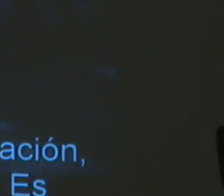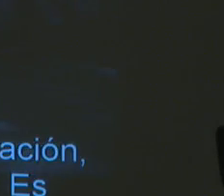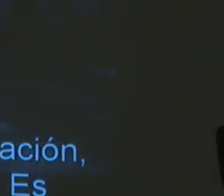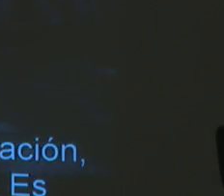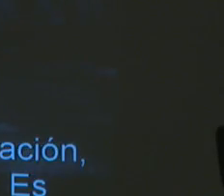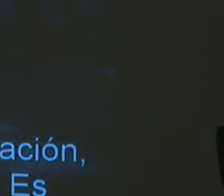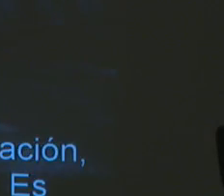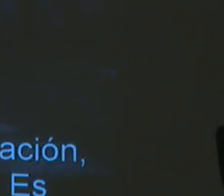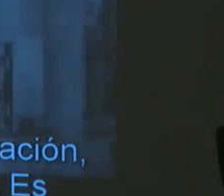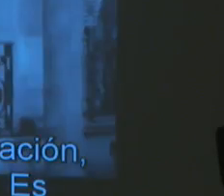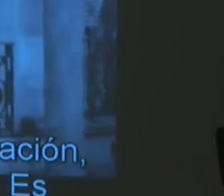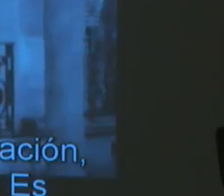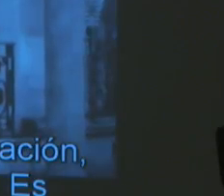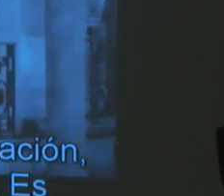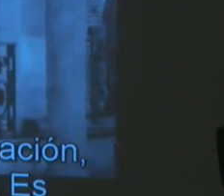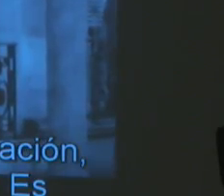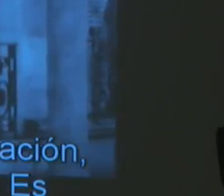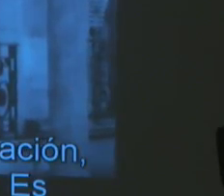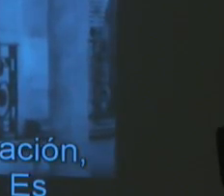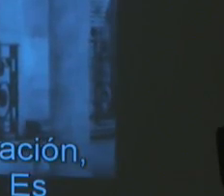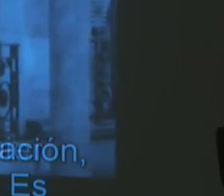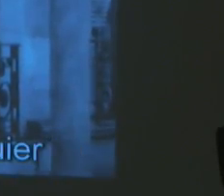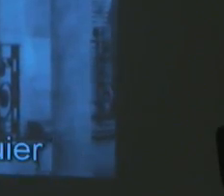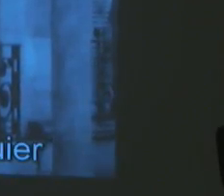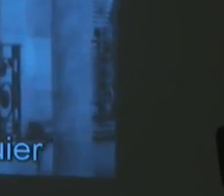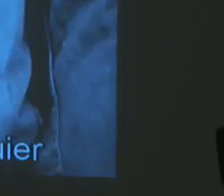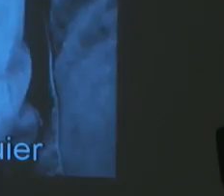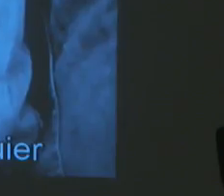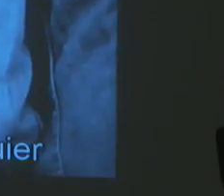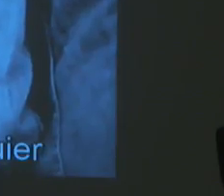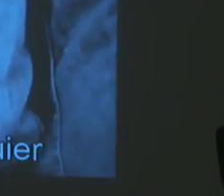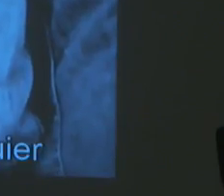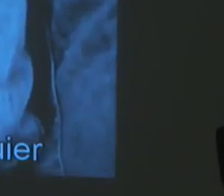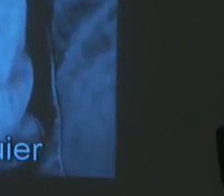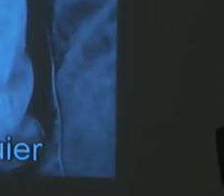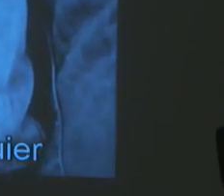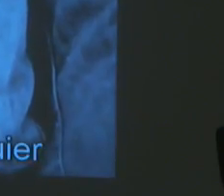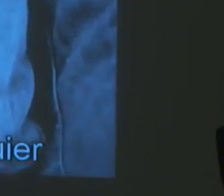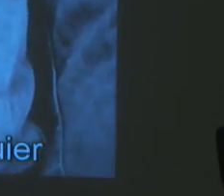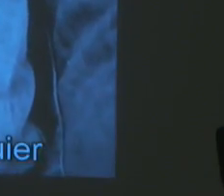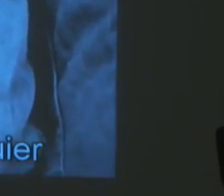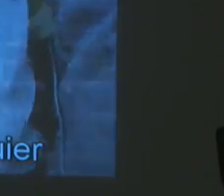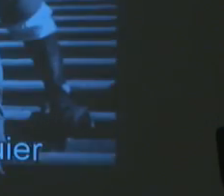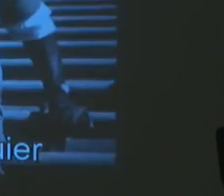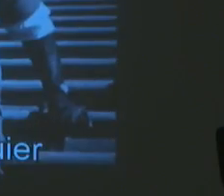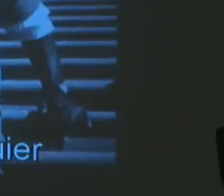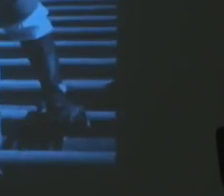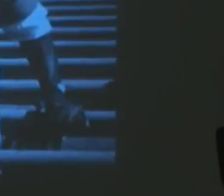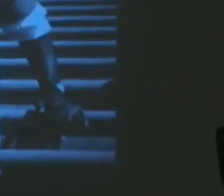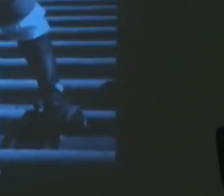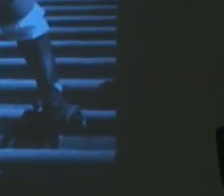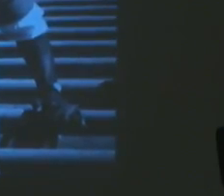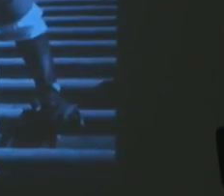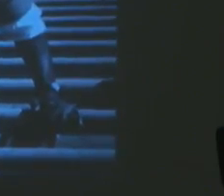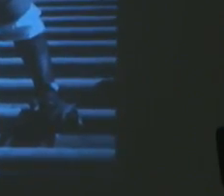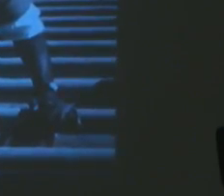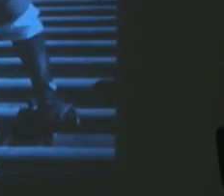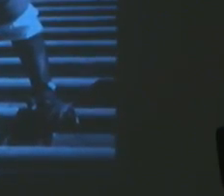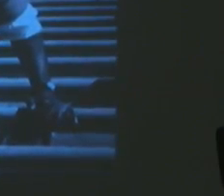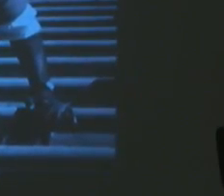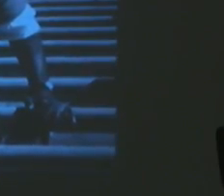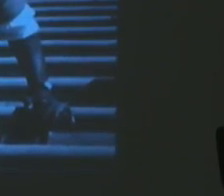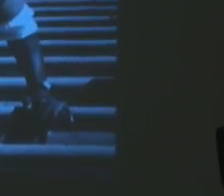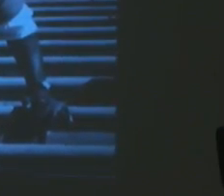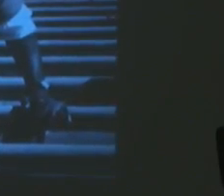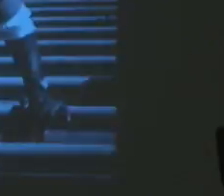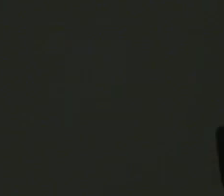información a la salud a la educación al empleo es decir a las cosas básicas que cualquier persona tiene derecho